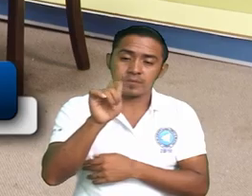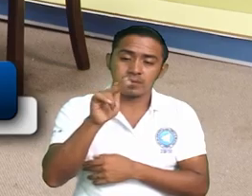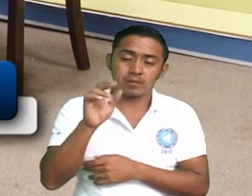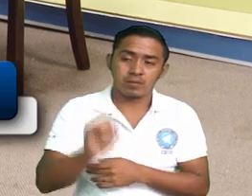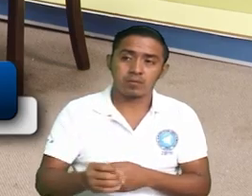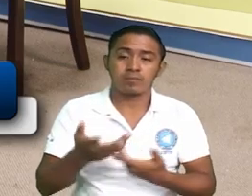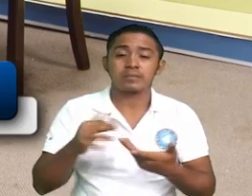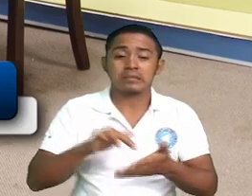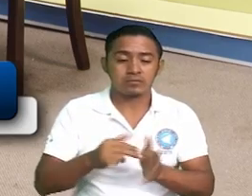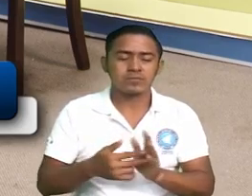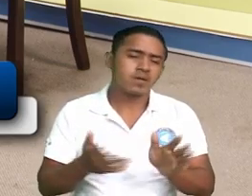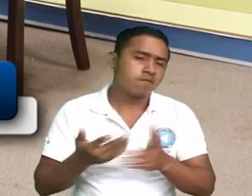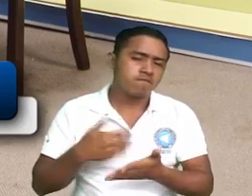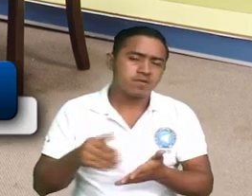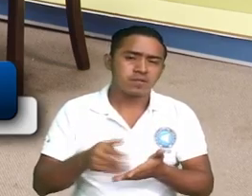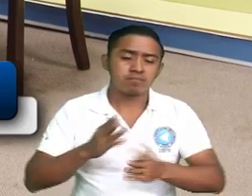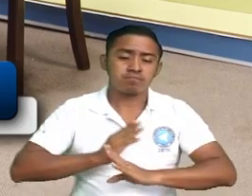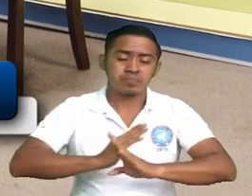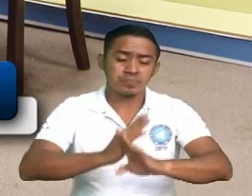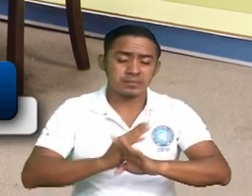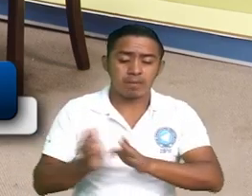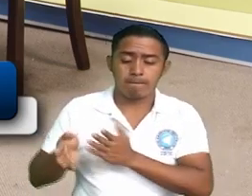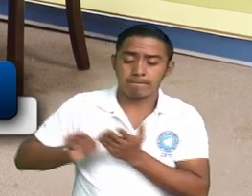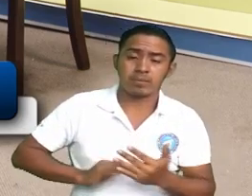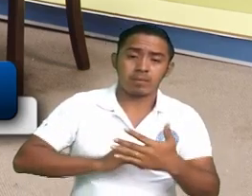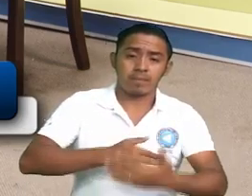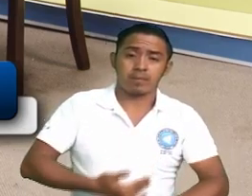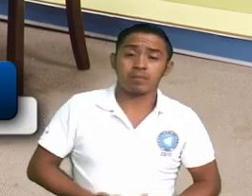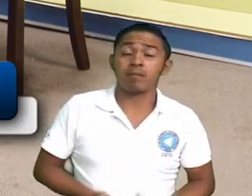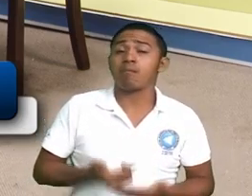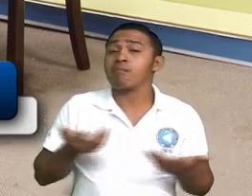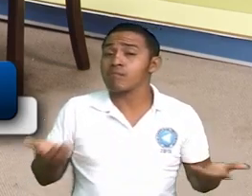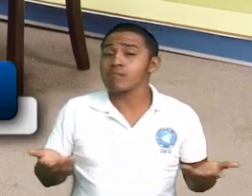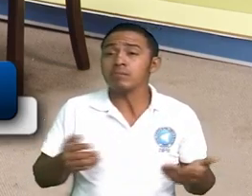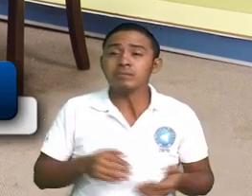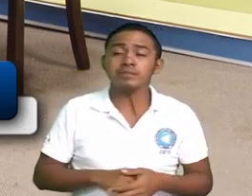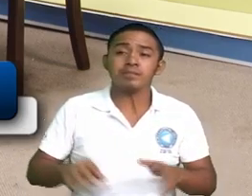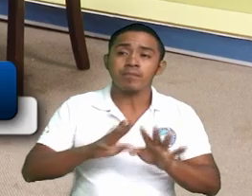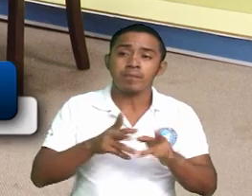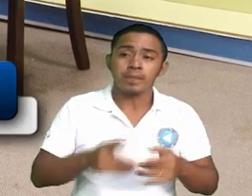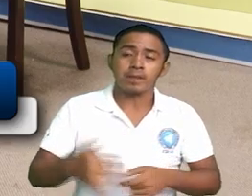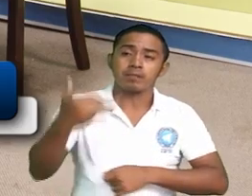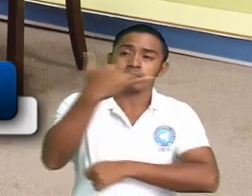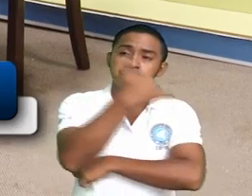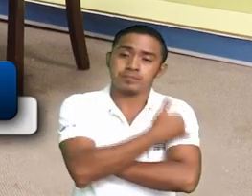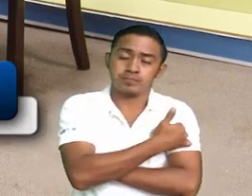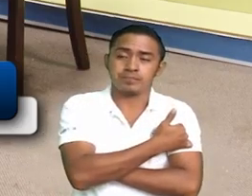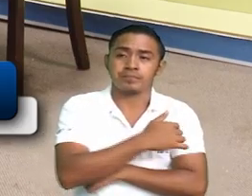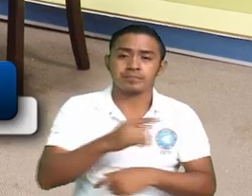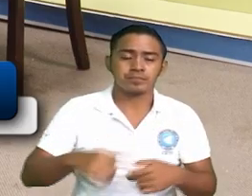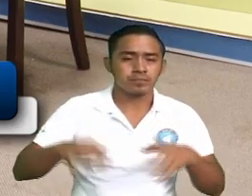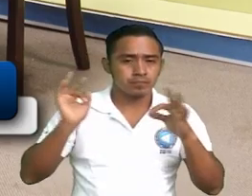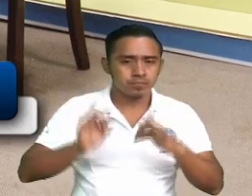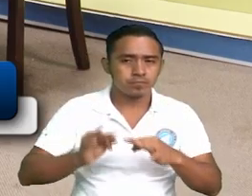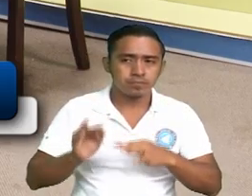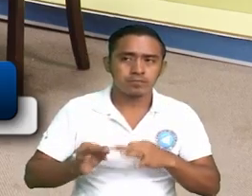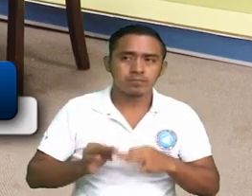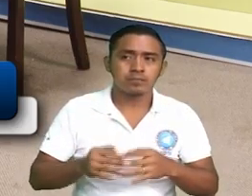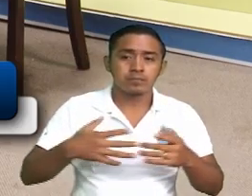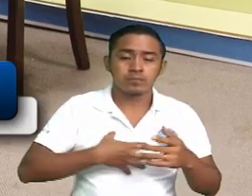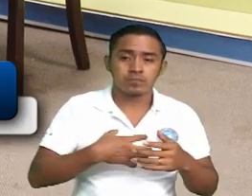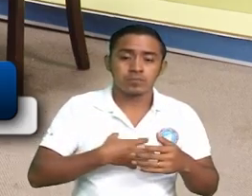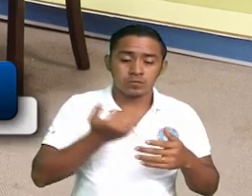las muertes de tétanos neonatales en nuestros niños. La embarazada se aplica la vacuna, garantiza la